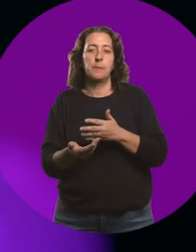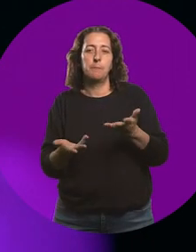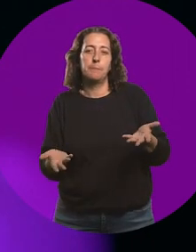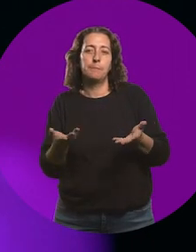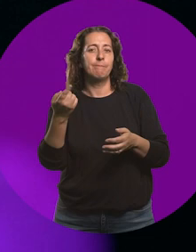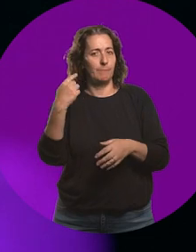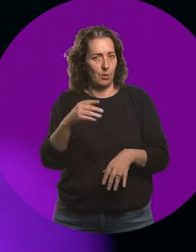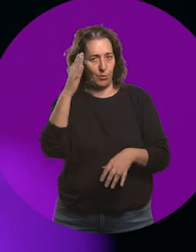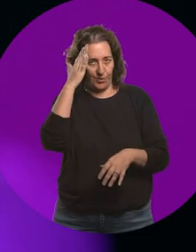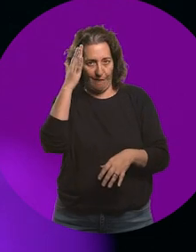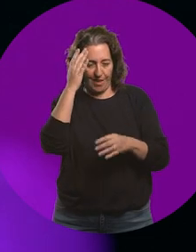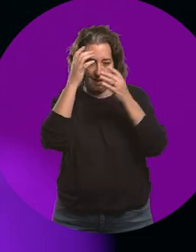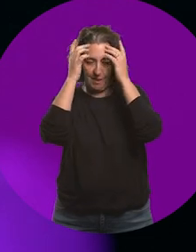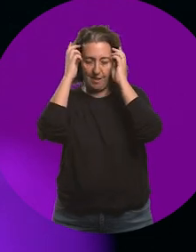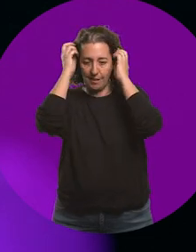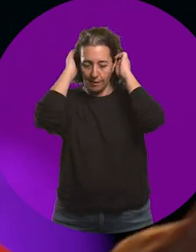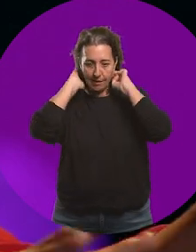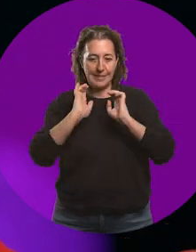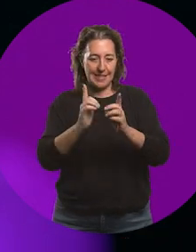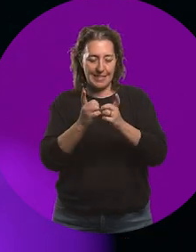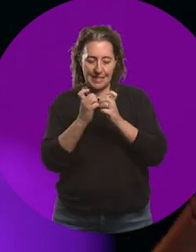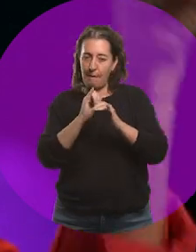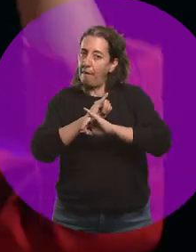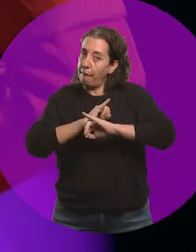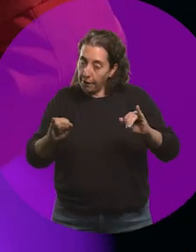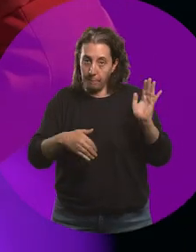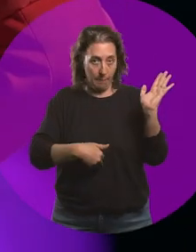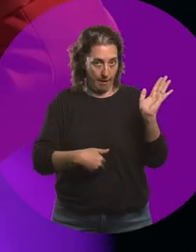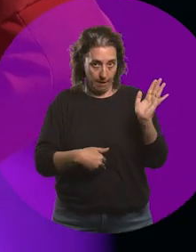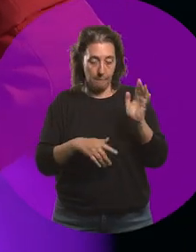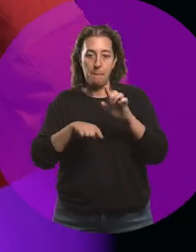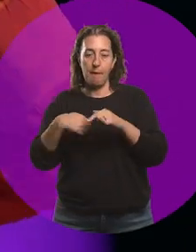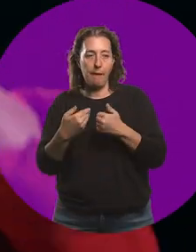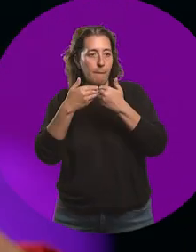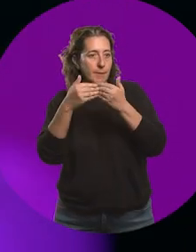Pero sabía que si yo no soltaba, eso no podía agarrarme de otras cosas, ¿no?